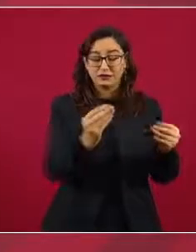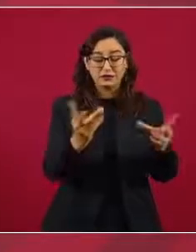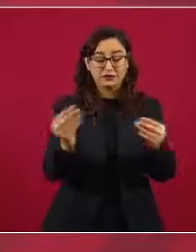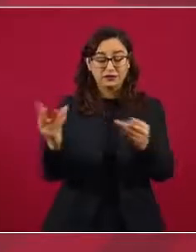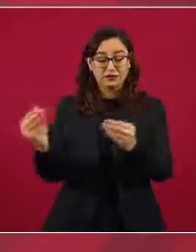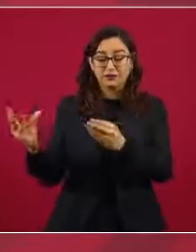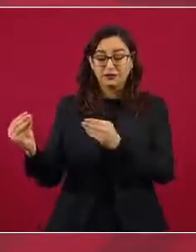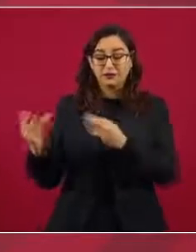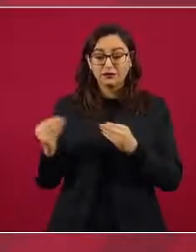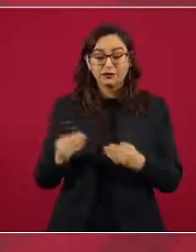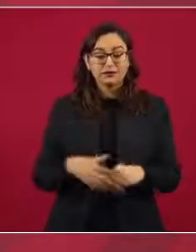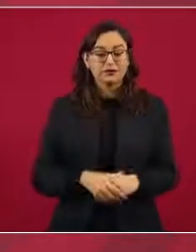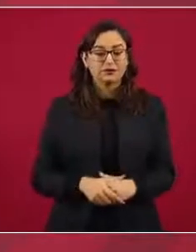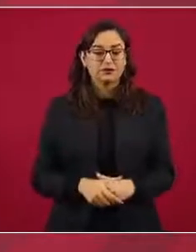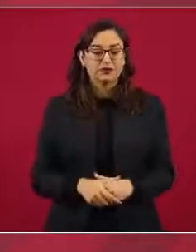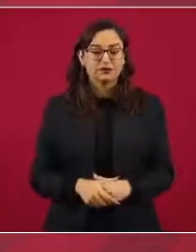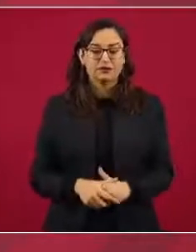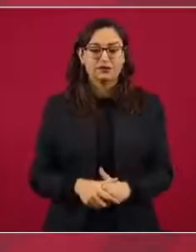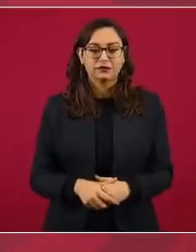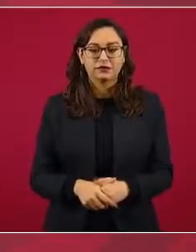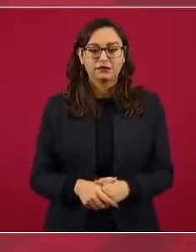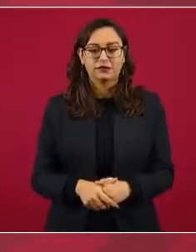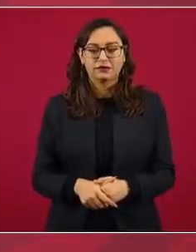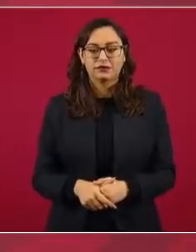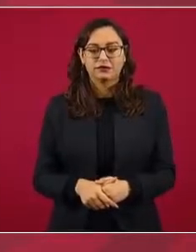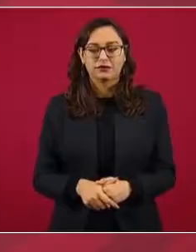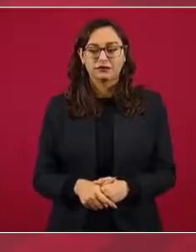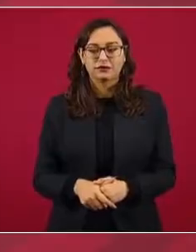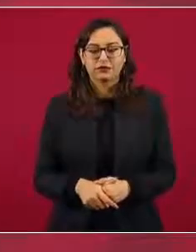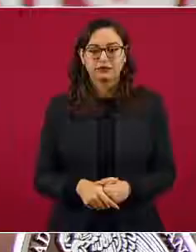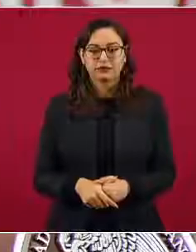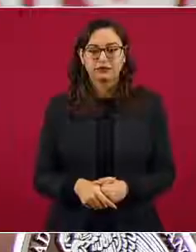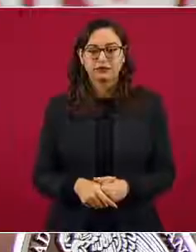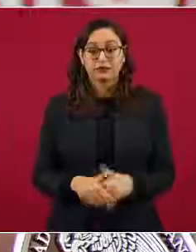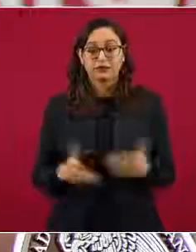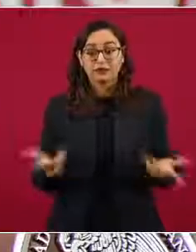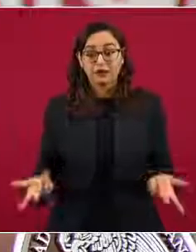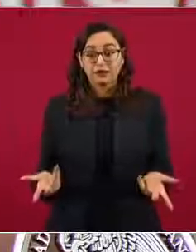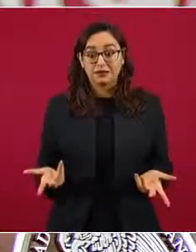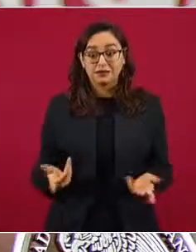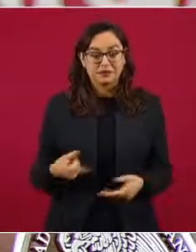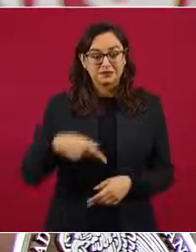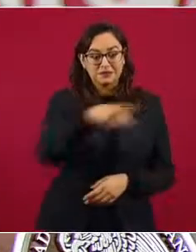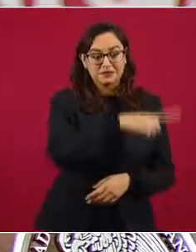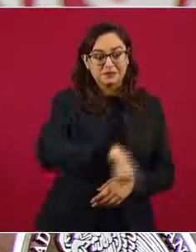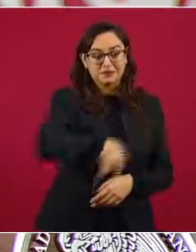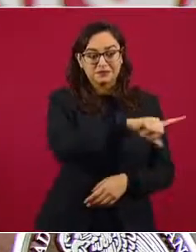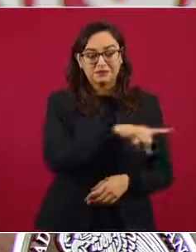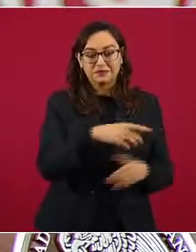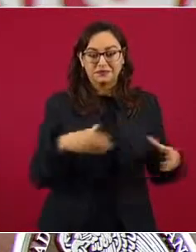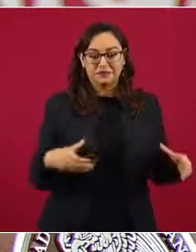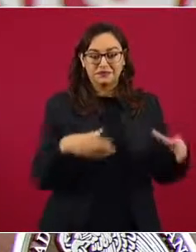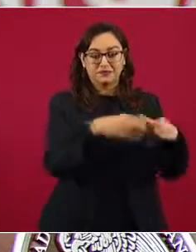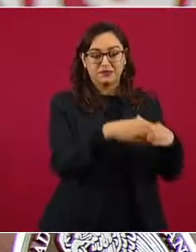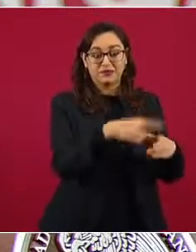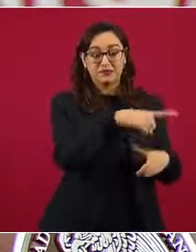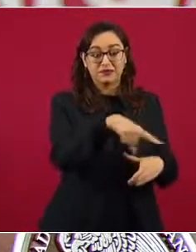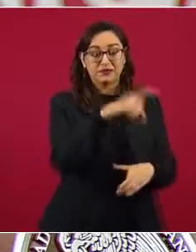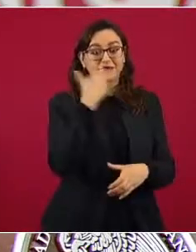Entonces, eso es lo que quieren que se mantenga. Por eso